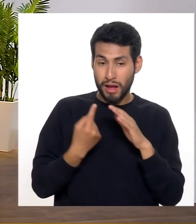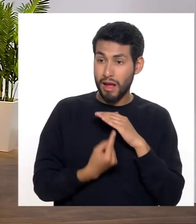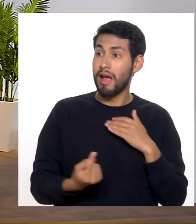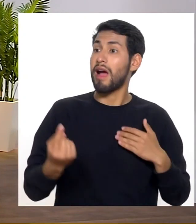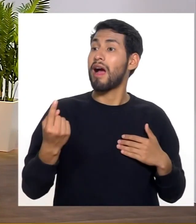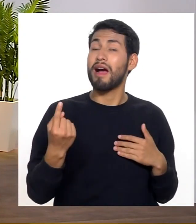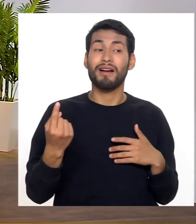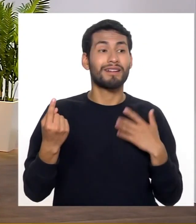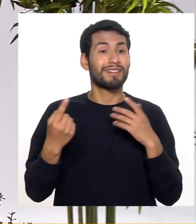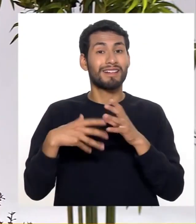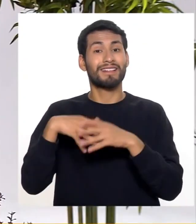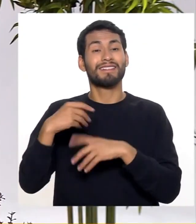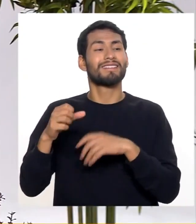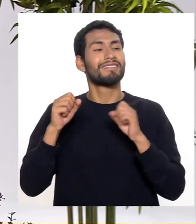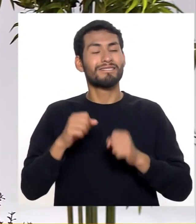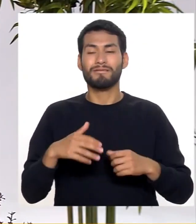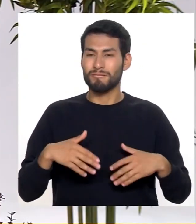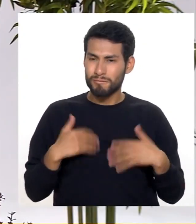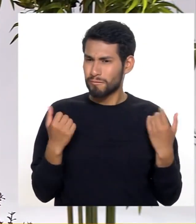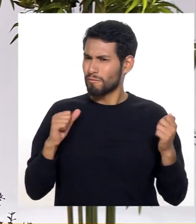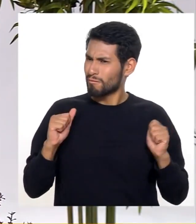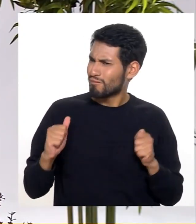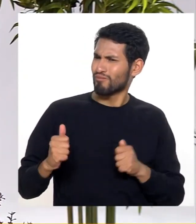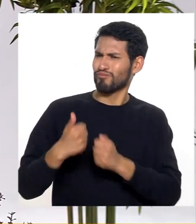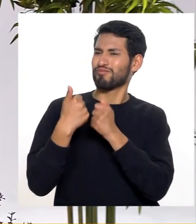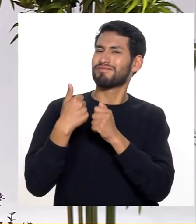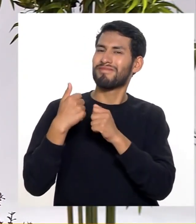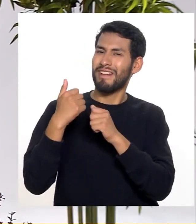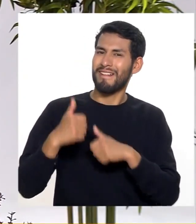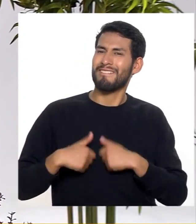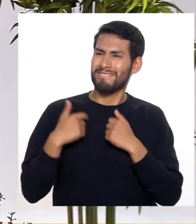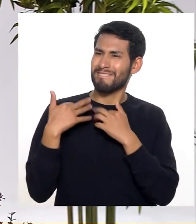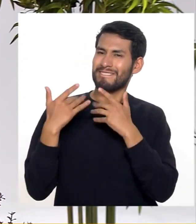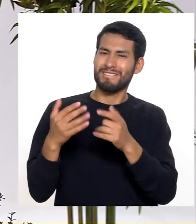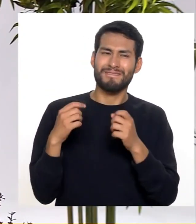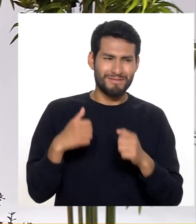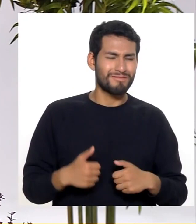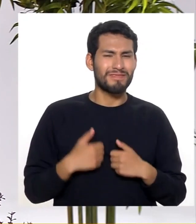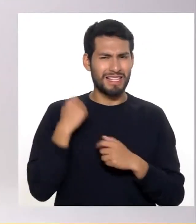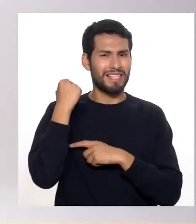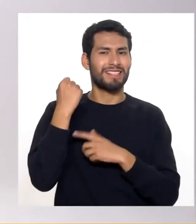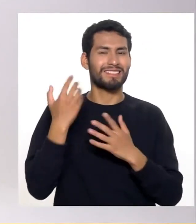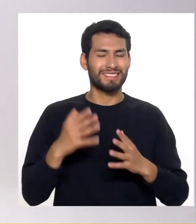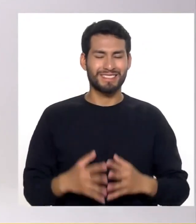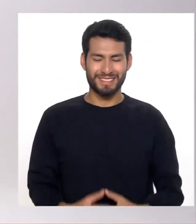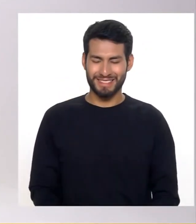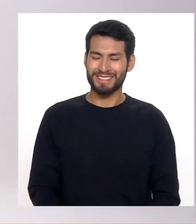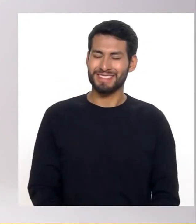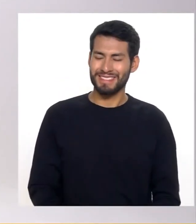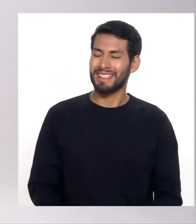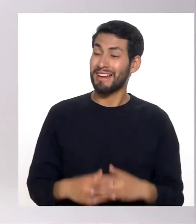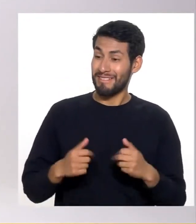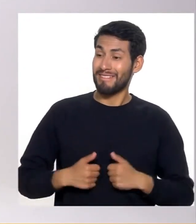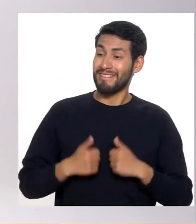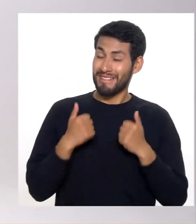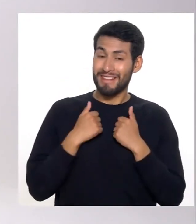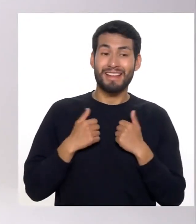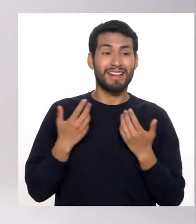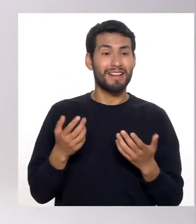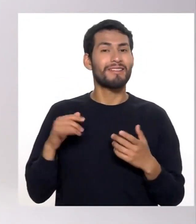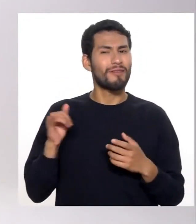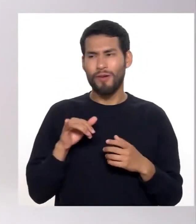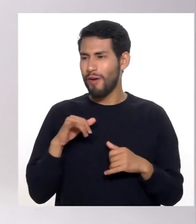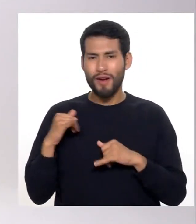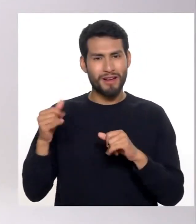salir a enfrentarse, ¿no? Y pueda, como te digo, restituir sus derechos. Claro, y poder vivir la vida